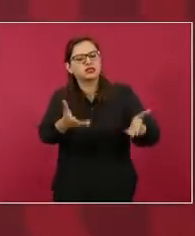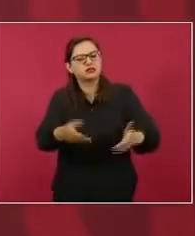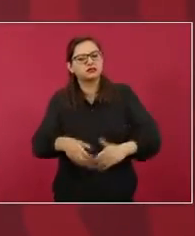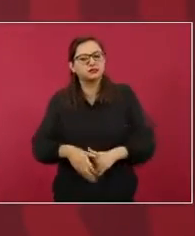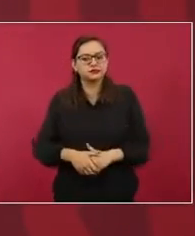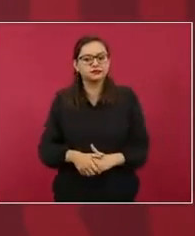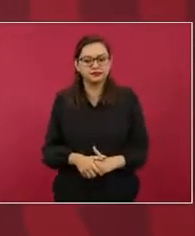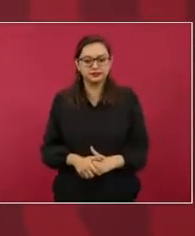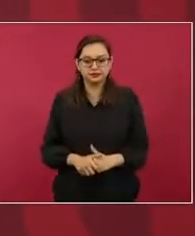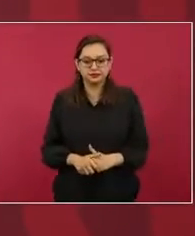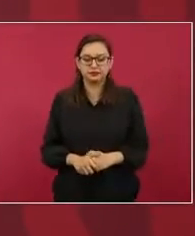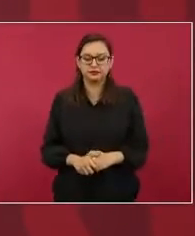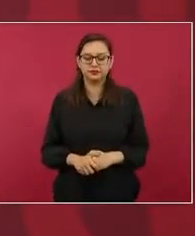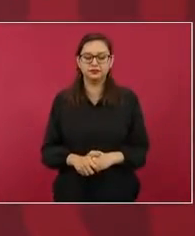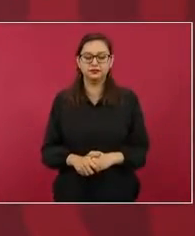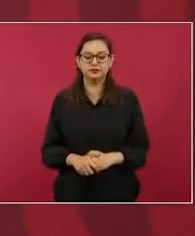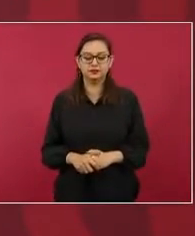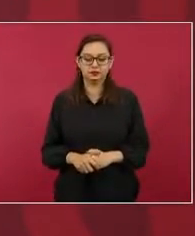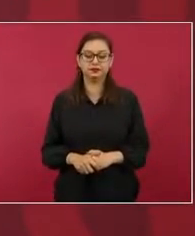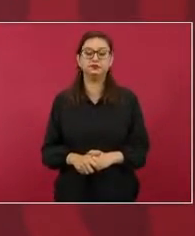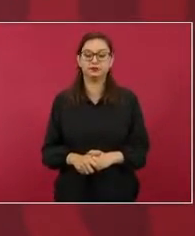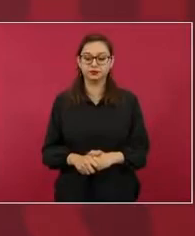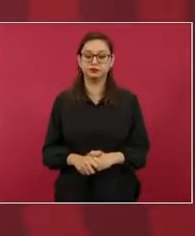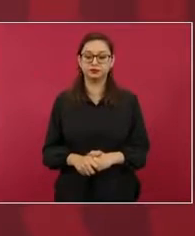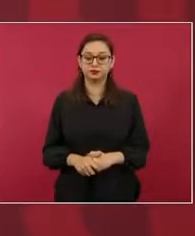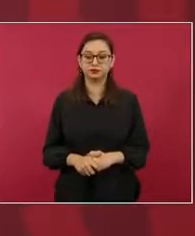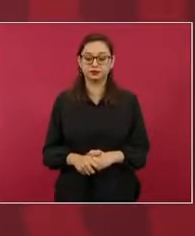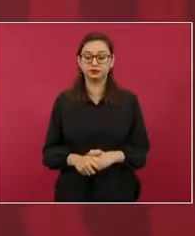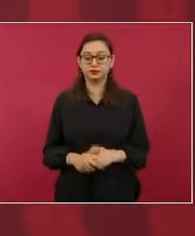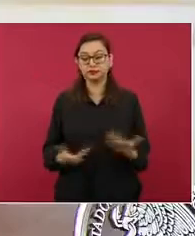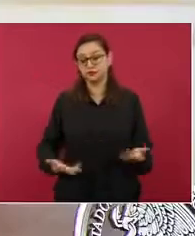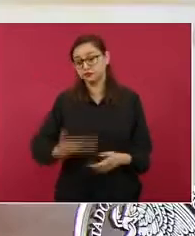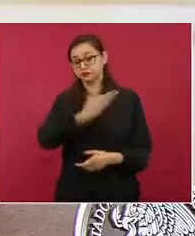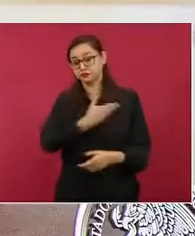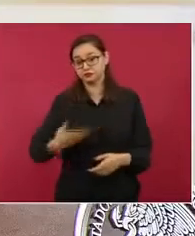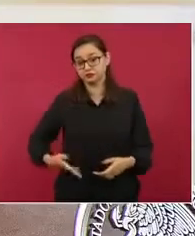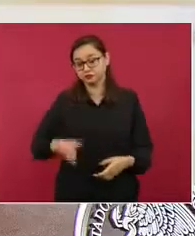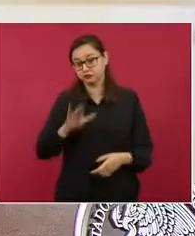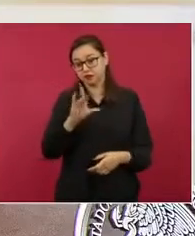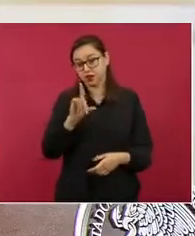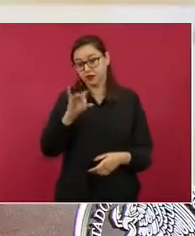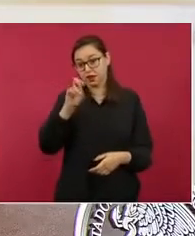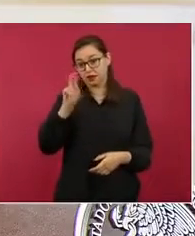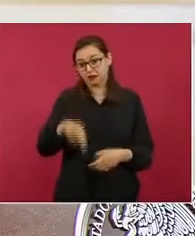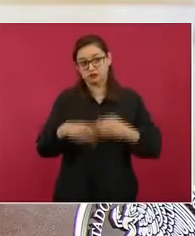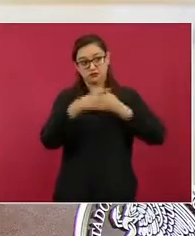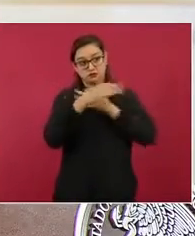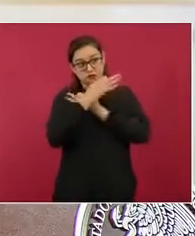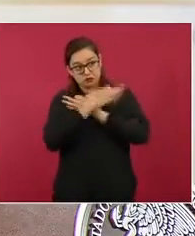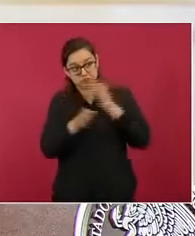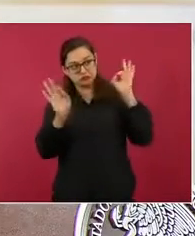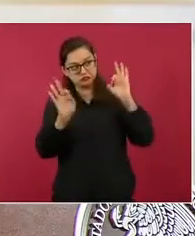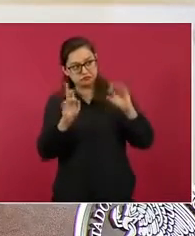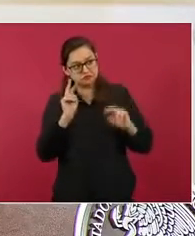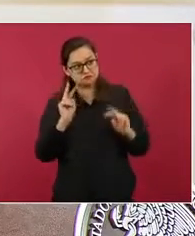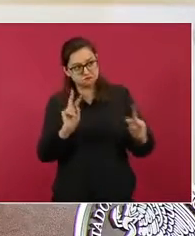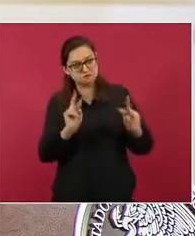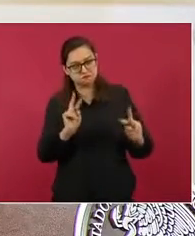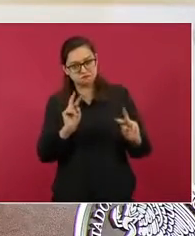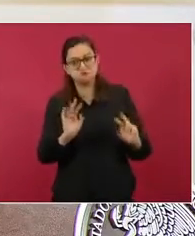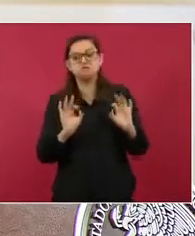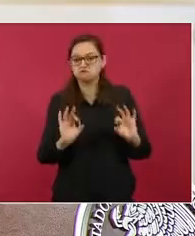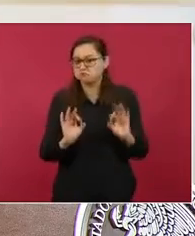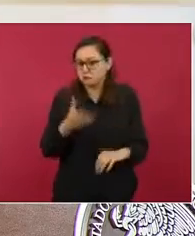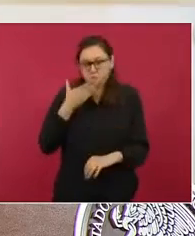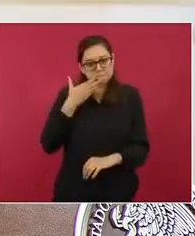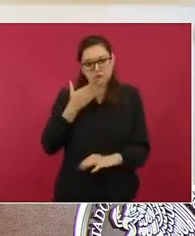adecuado, correcto, oportuno el mensaje del presidente Biden, sobre todo en el